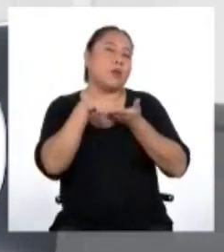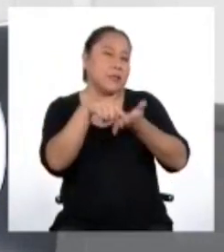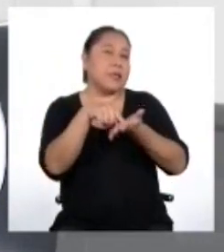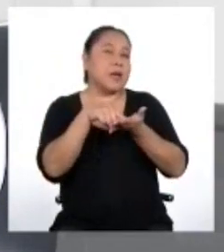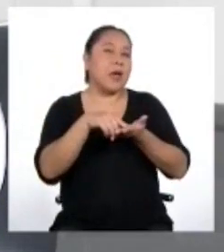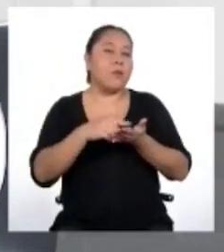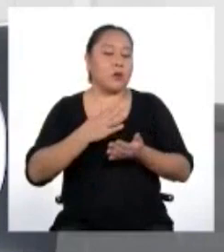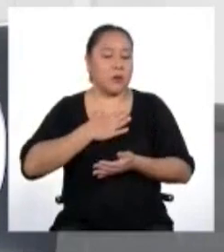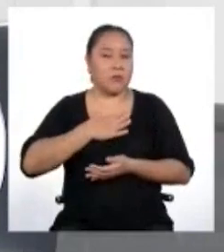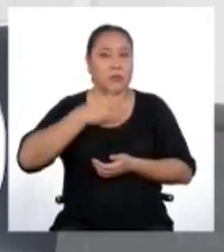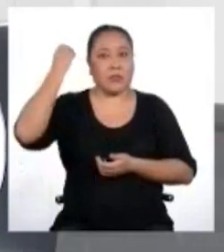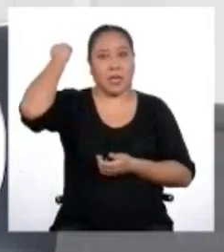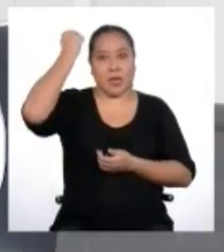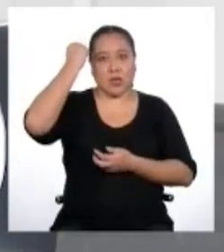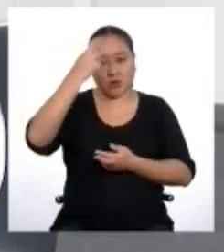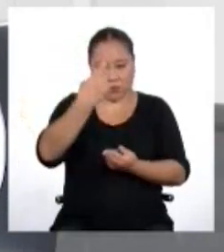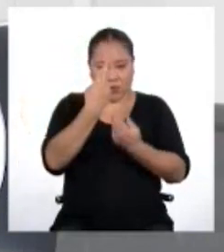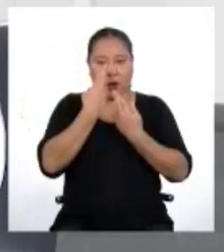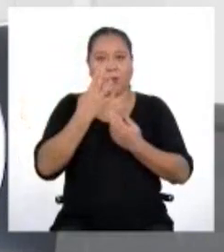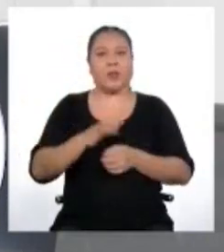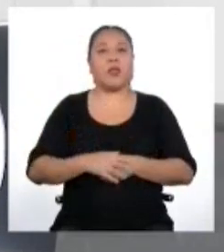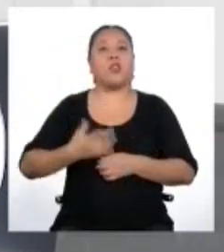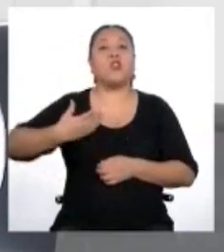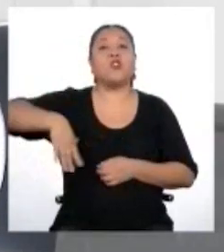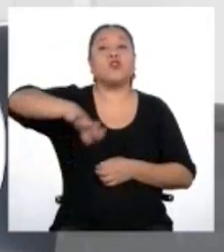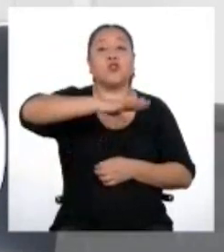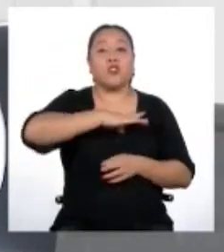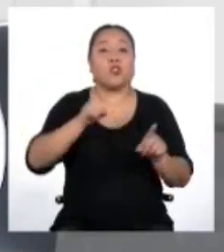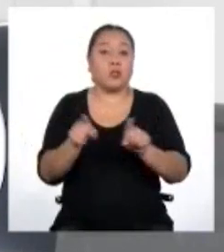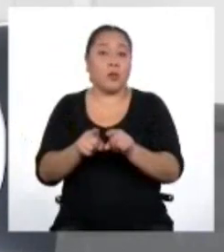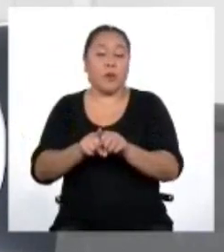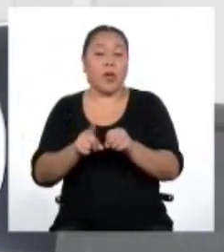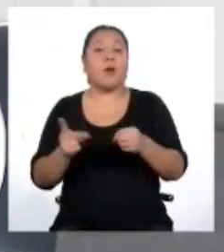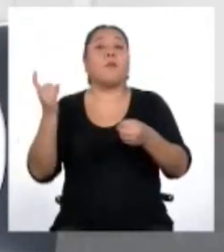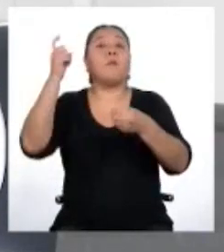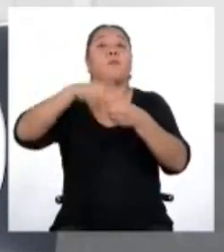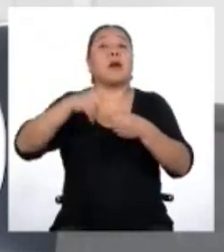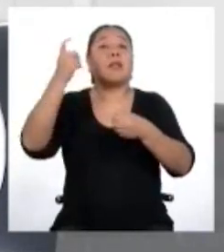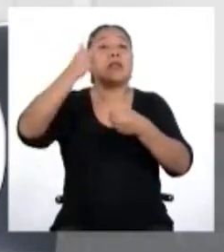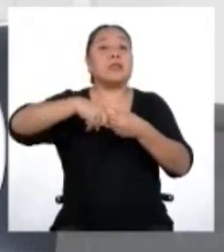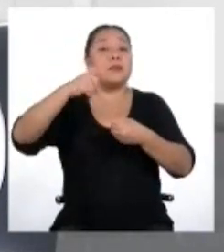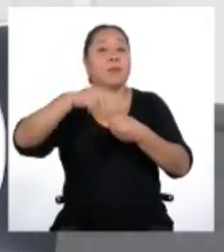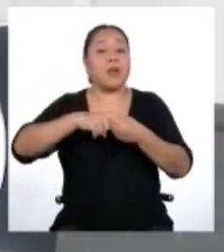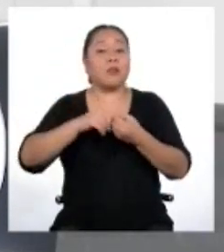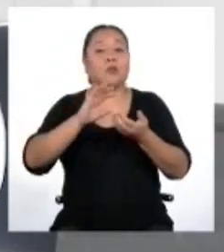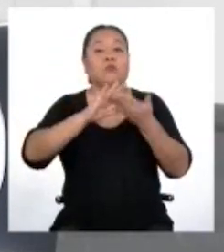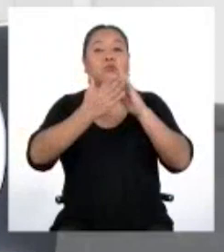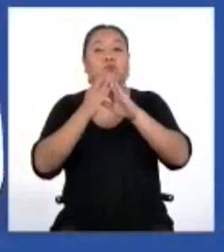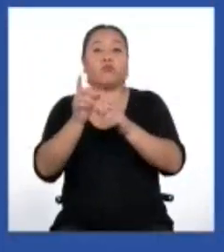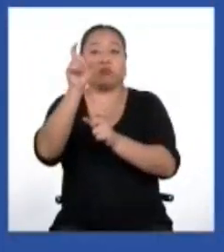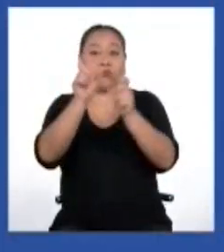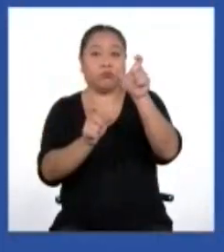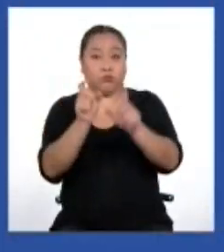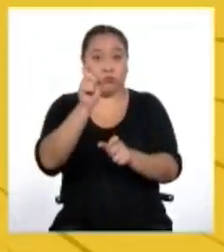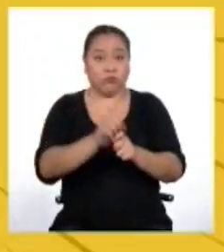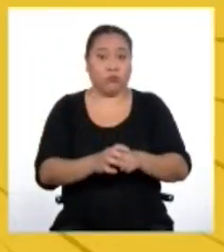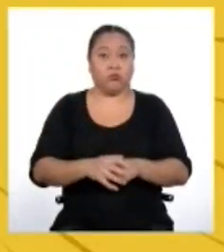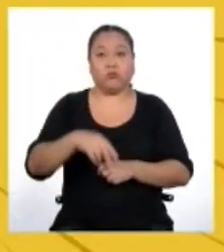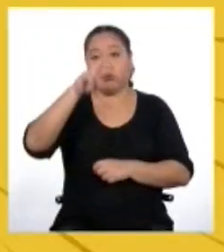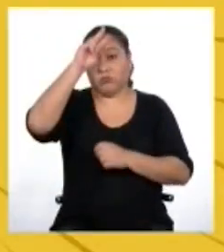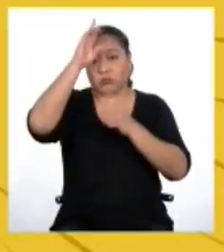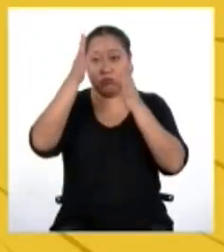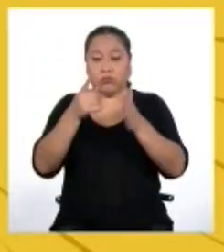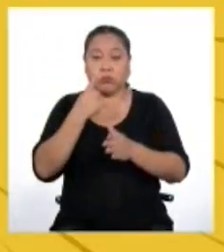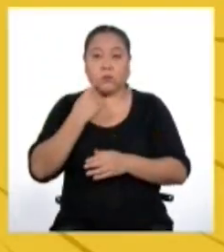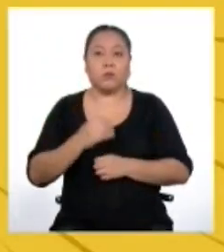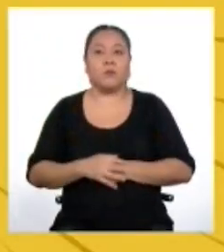derechos se cumplan. Nosotros también debemos retribuir eso, participando activamente como ciudadanos y ciudadanas.